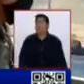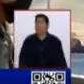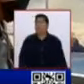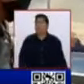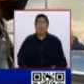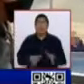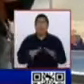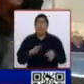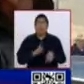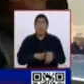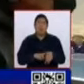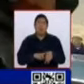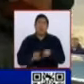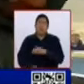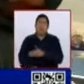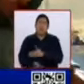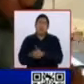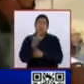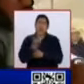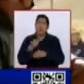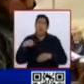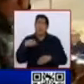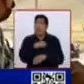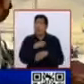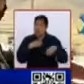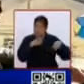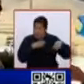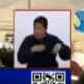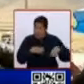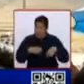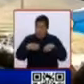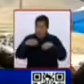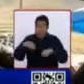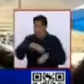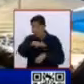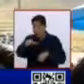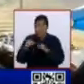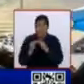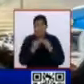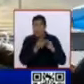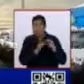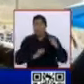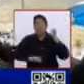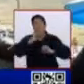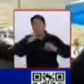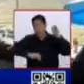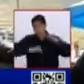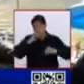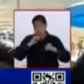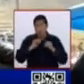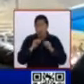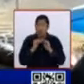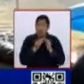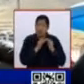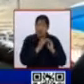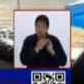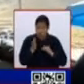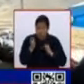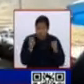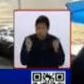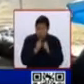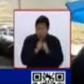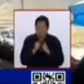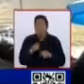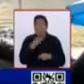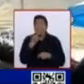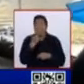Son exactamente las 9:30 de la mañana y nosotros ya nos estamos dirigiendo hasta una comunidad del departamento de Oruro, en todo caso un pueblo,